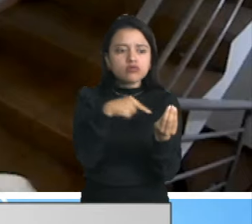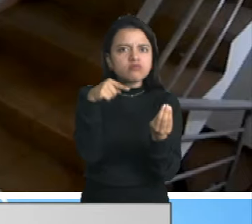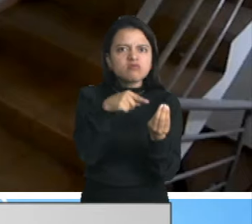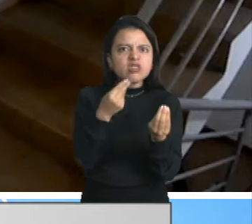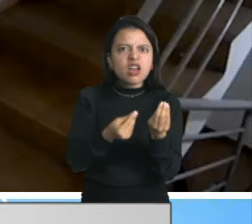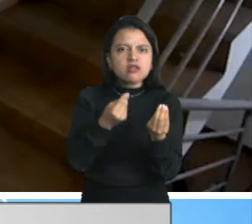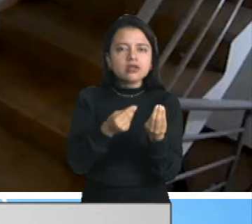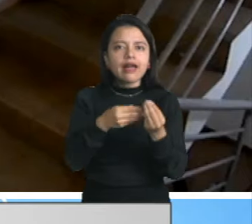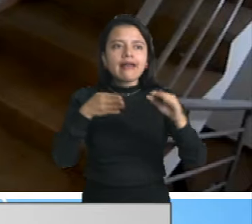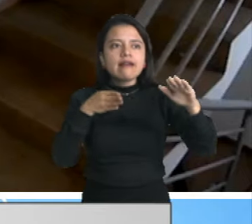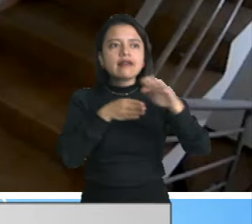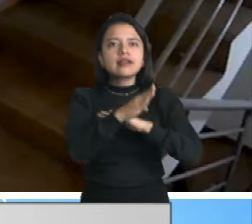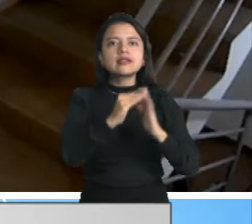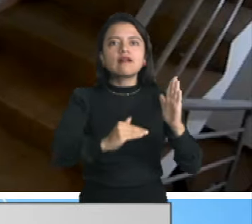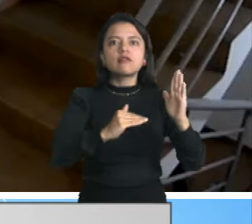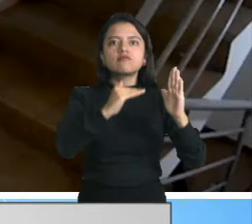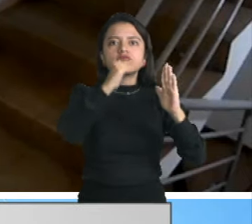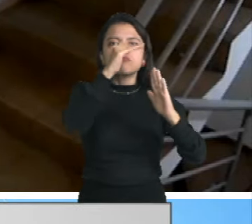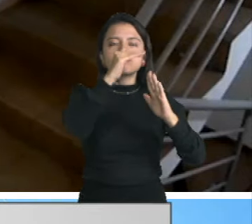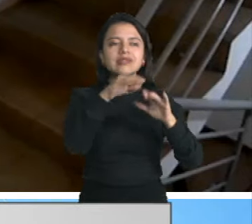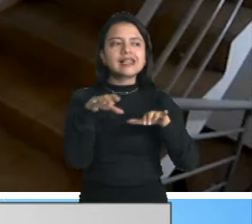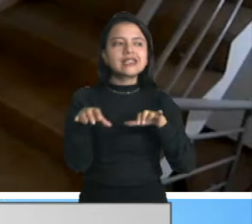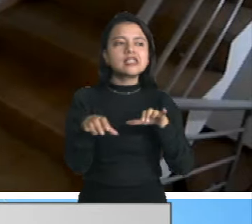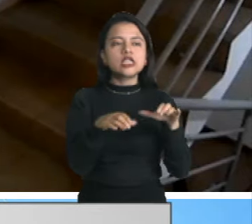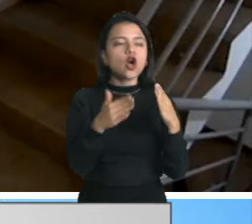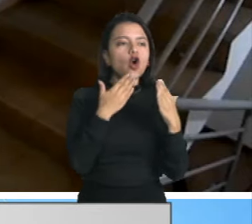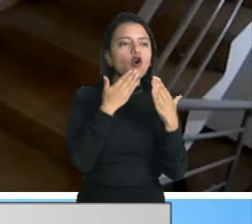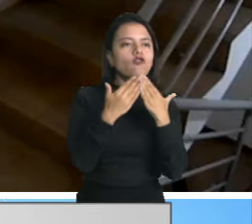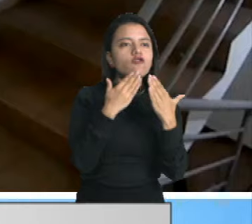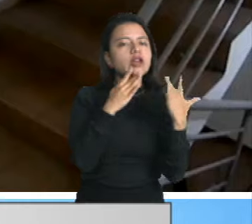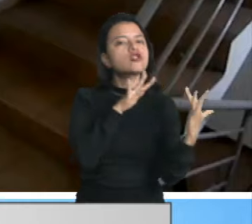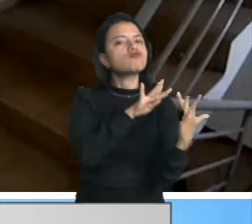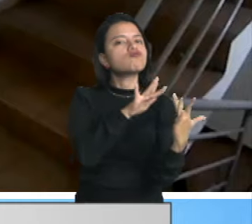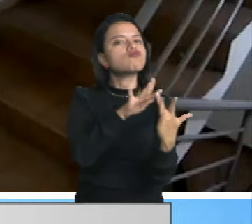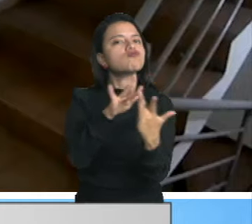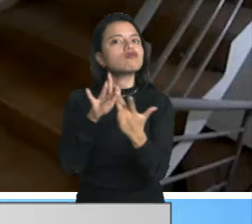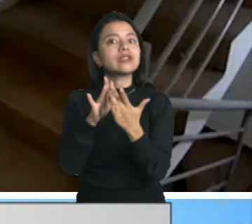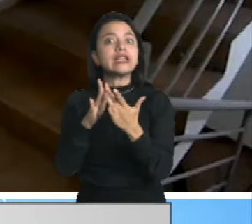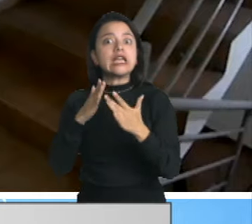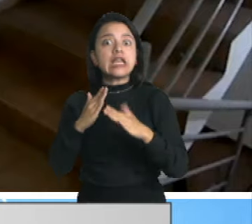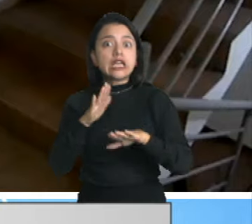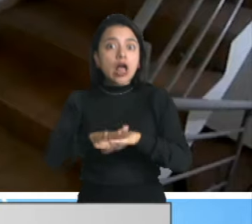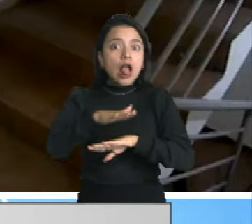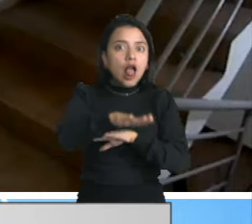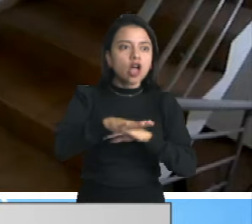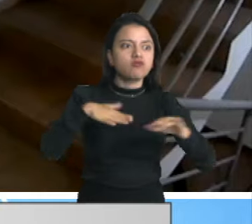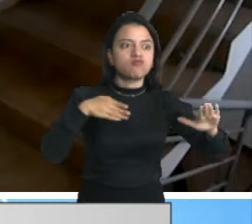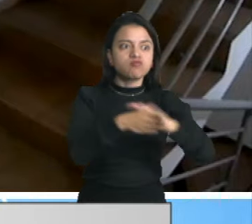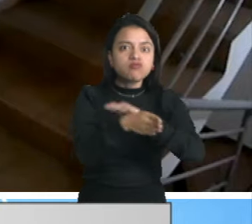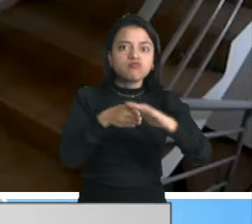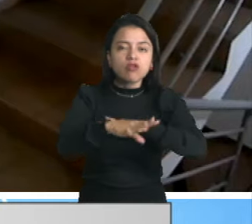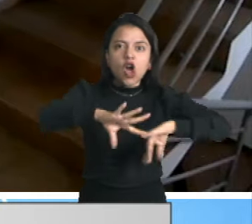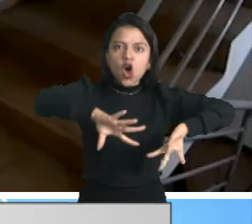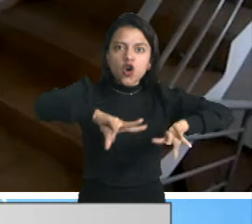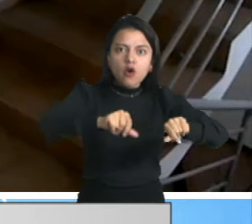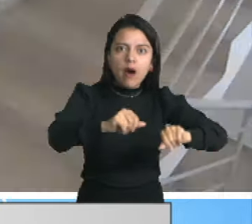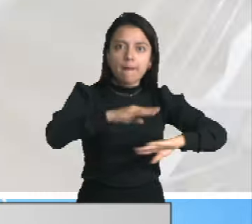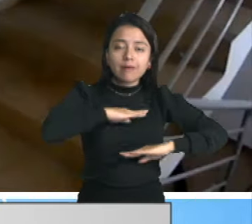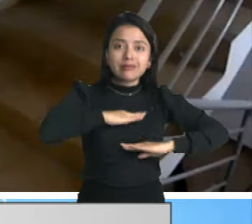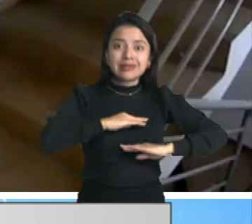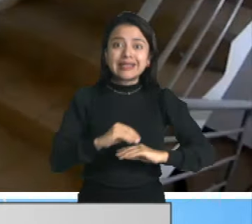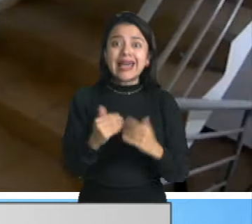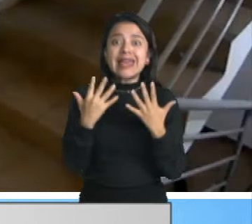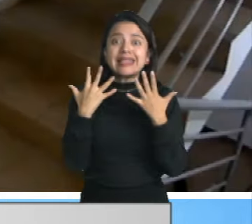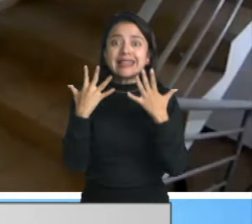de las personas e ingresar a las viviendas y posteriormente hurtarlas. Esta banda tiene por lo menos registro de más de